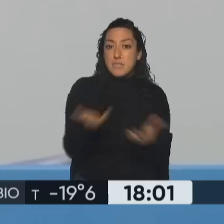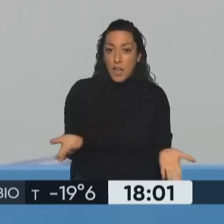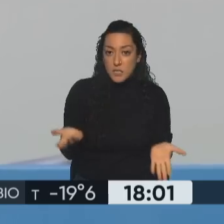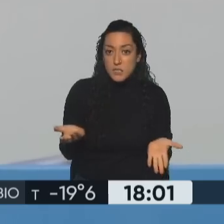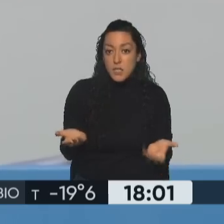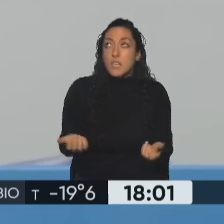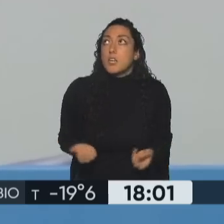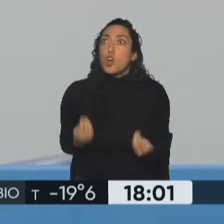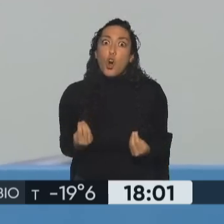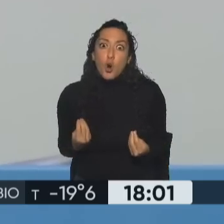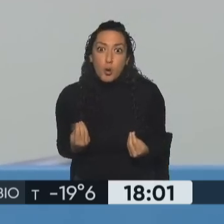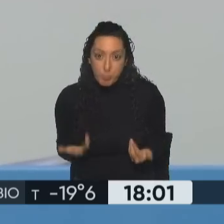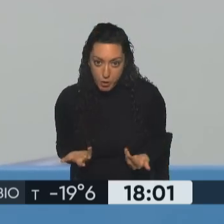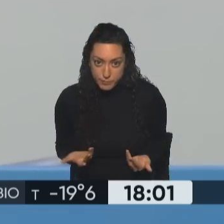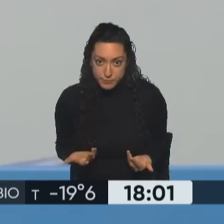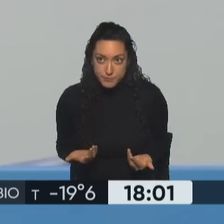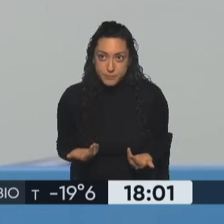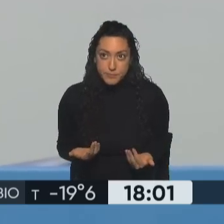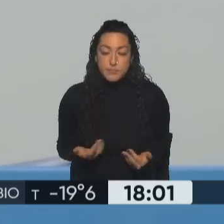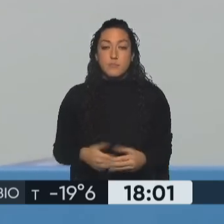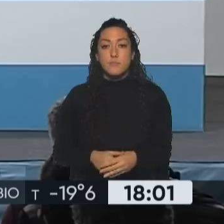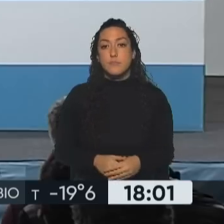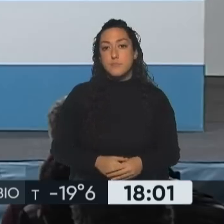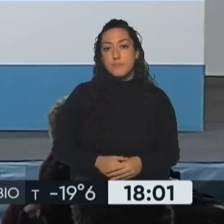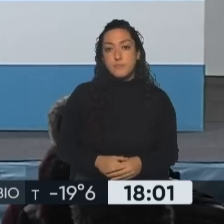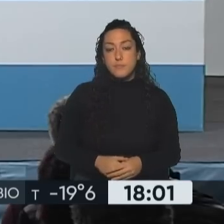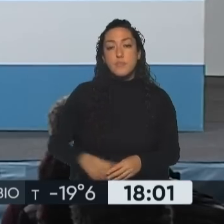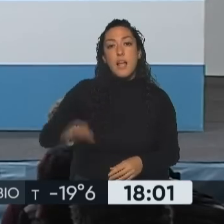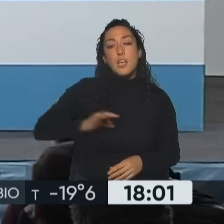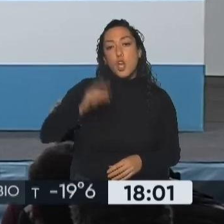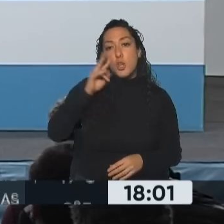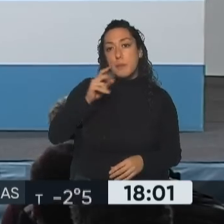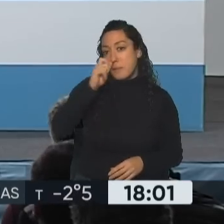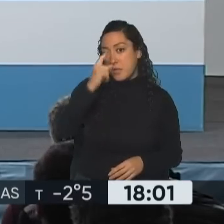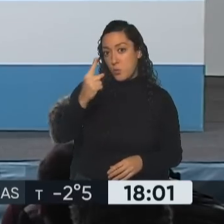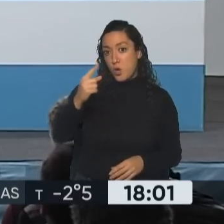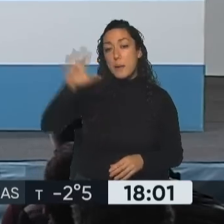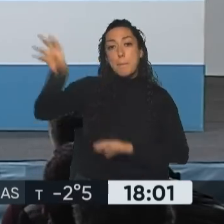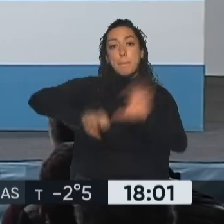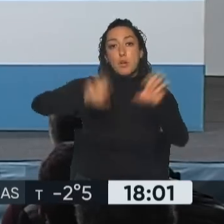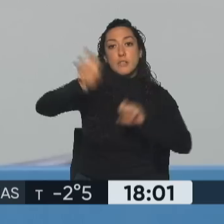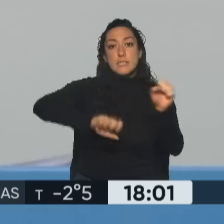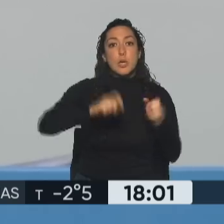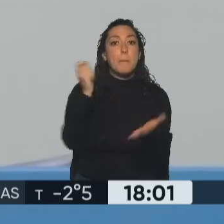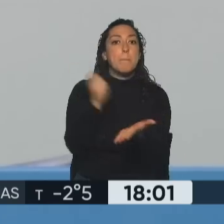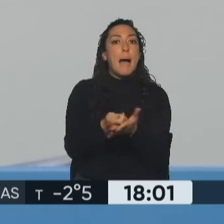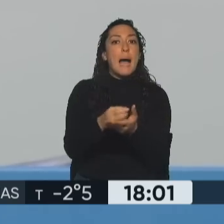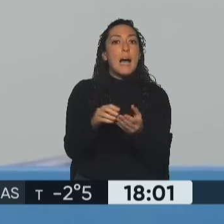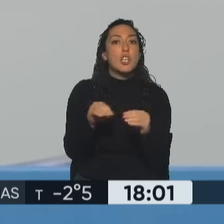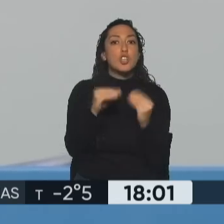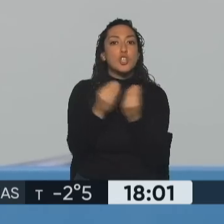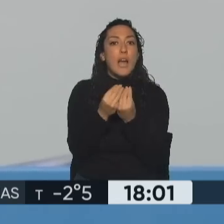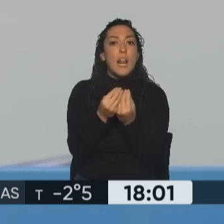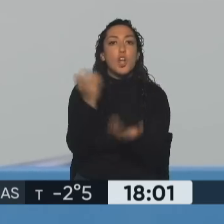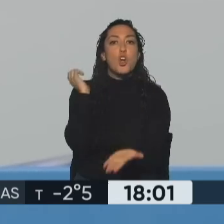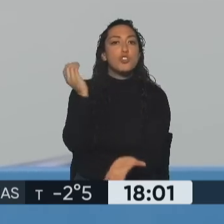ser posible? Miren, en el 2021 las importaciones pasaron a pagarse prácticamente en su totalidad al